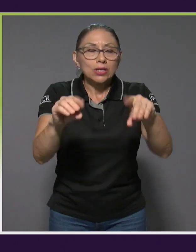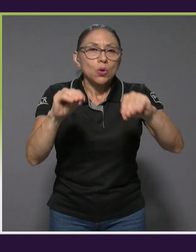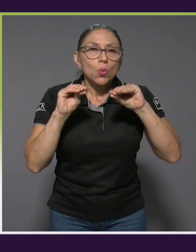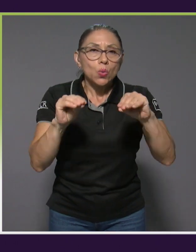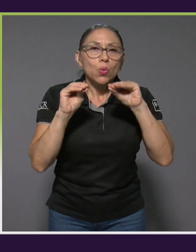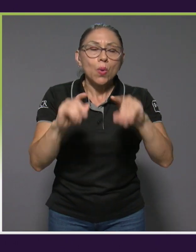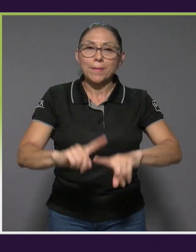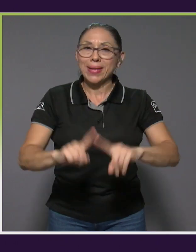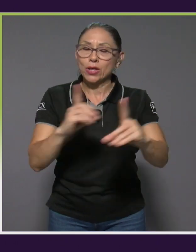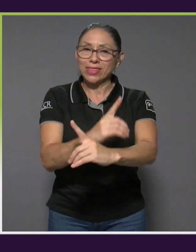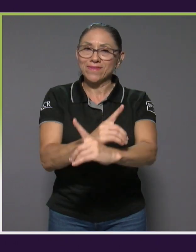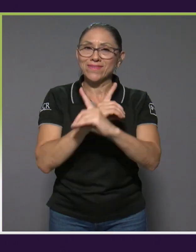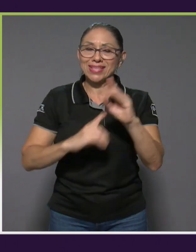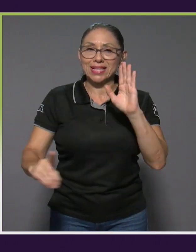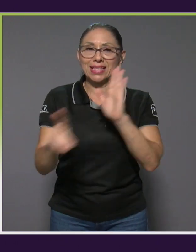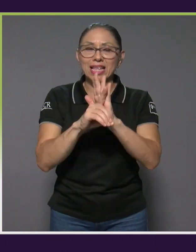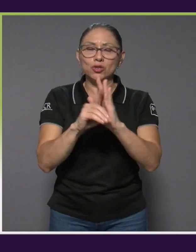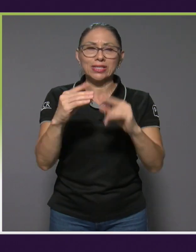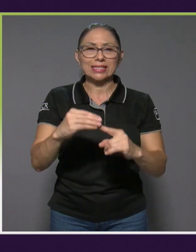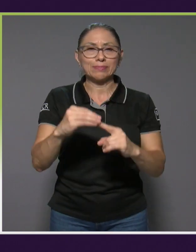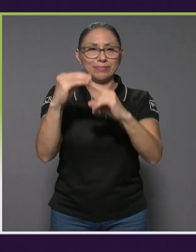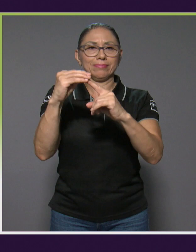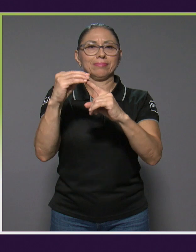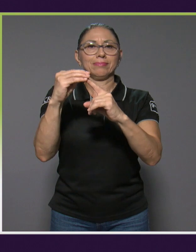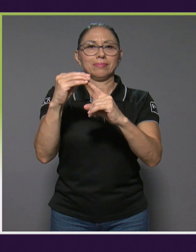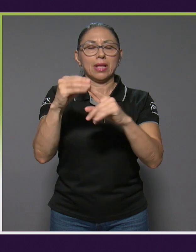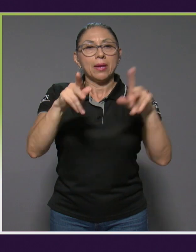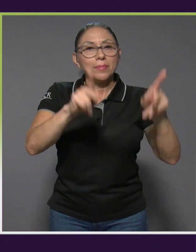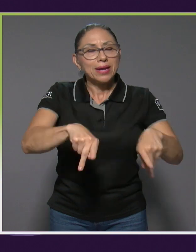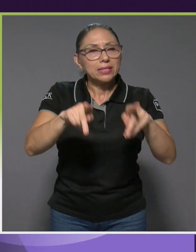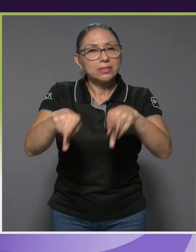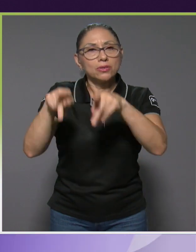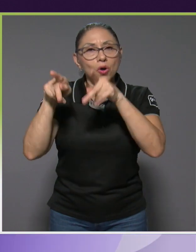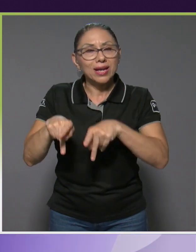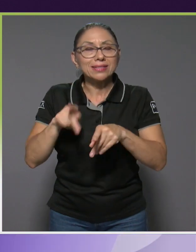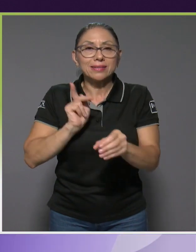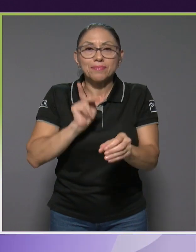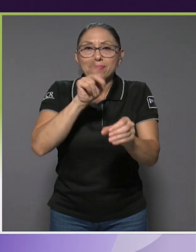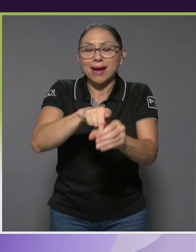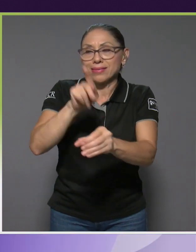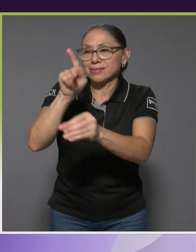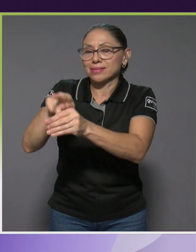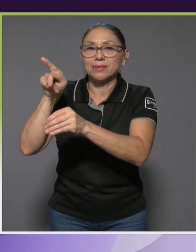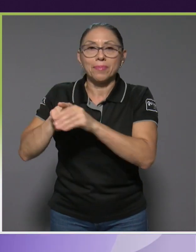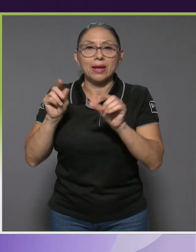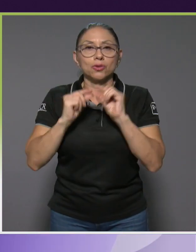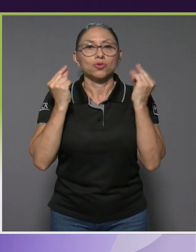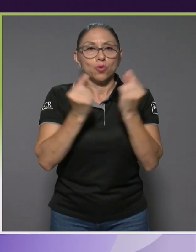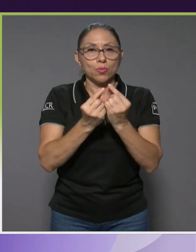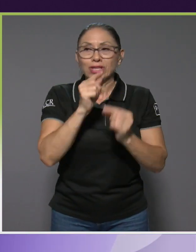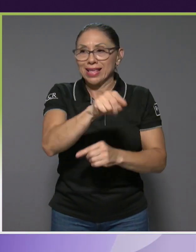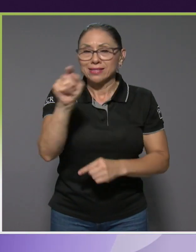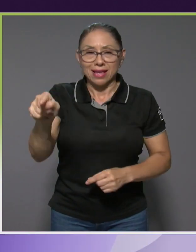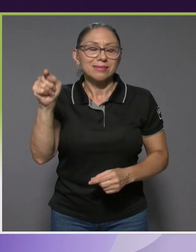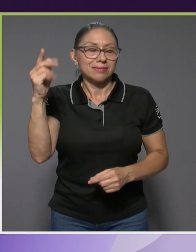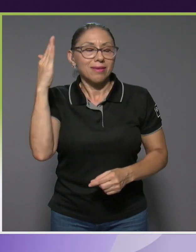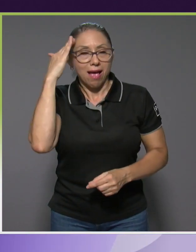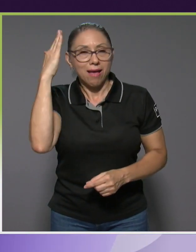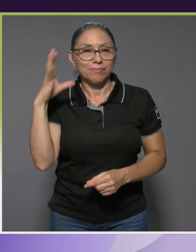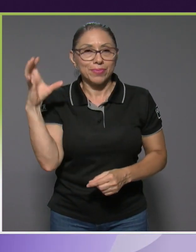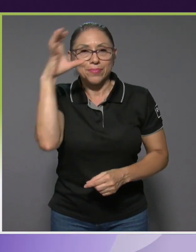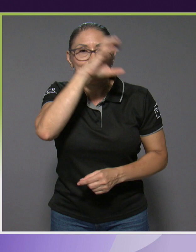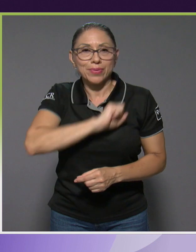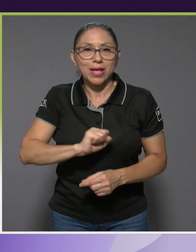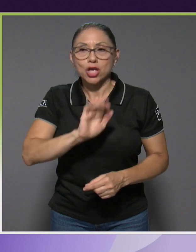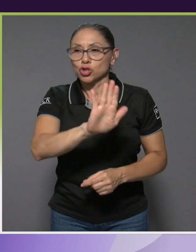es algo central. Y las personas que participan en los diferentes grupos están enteradas normalmente de sus